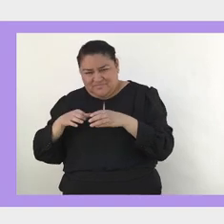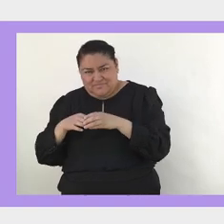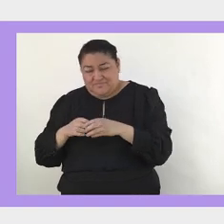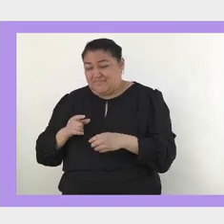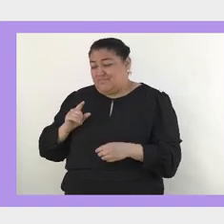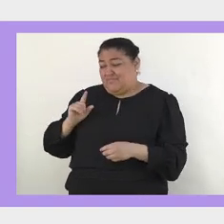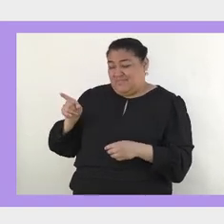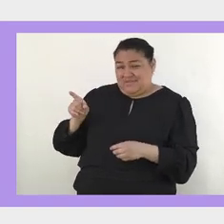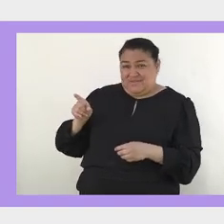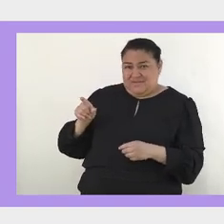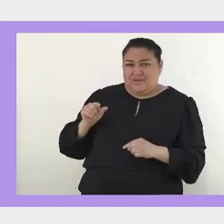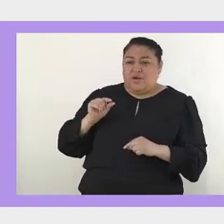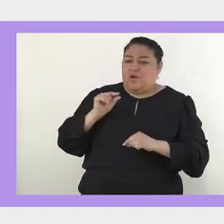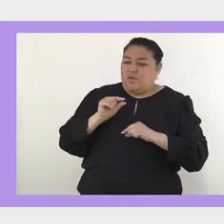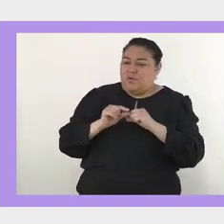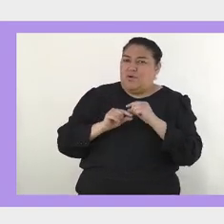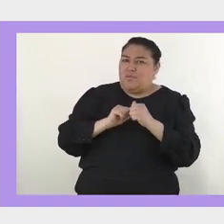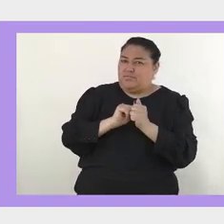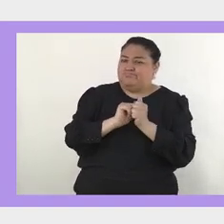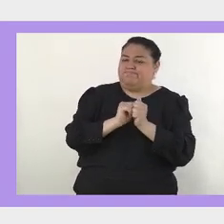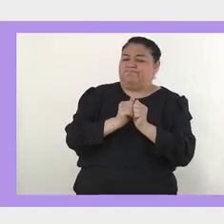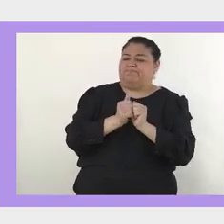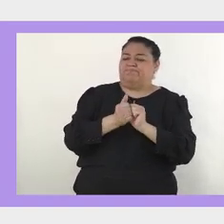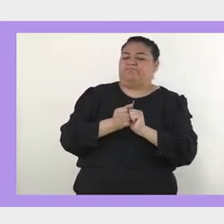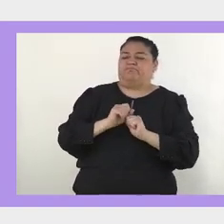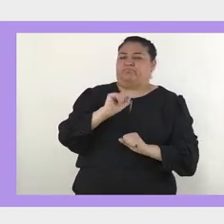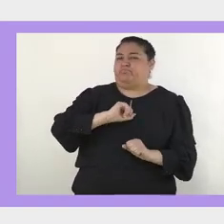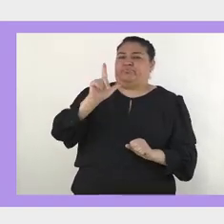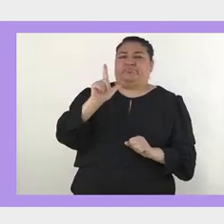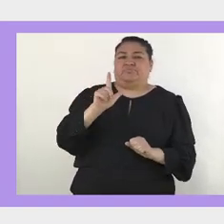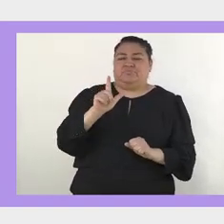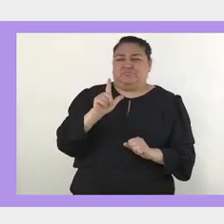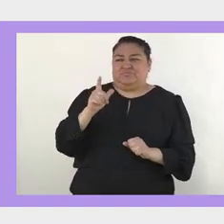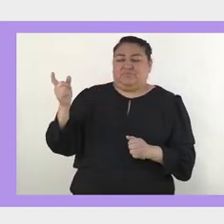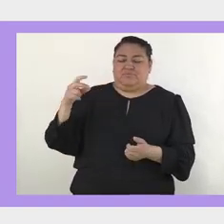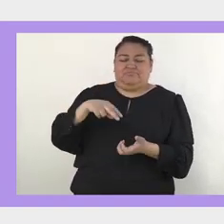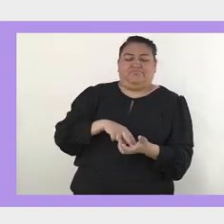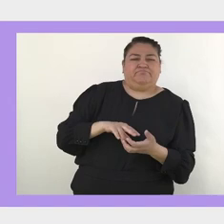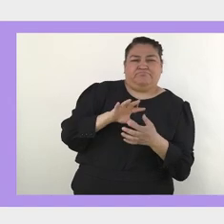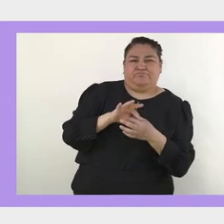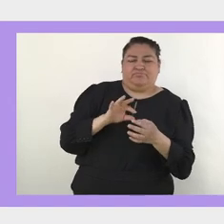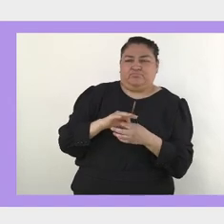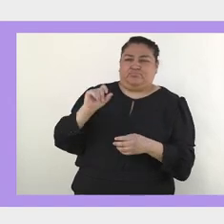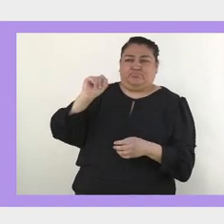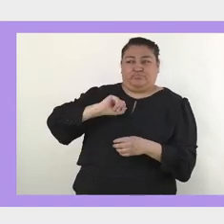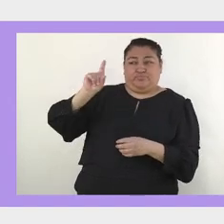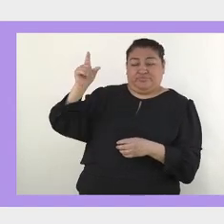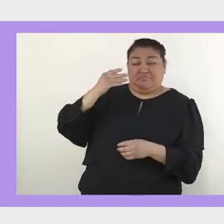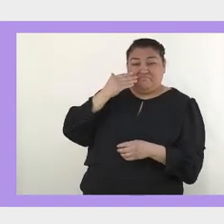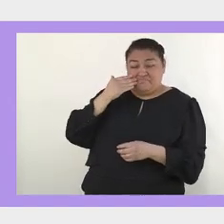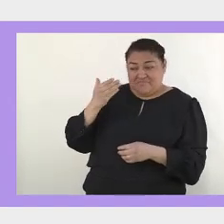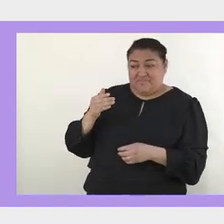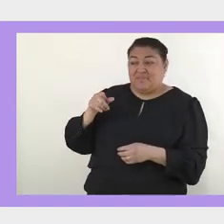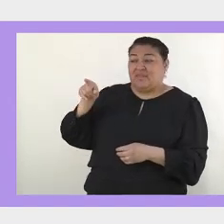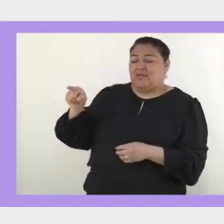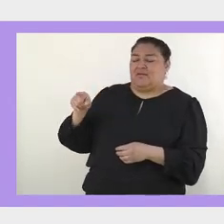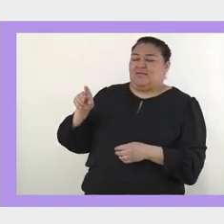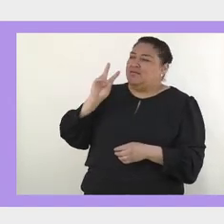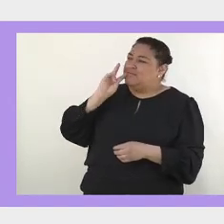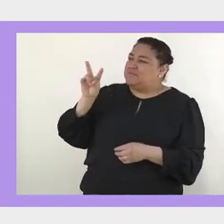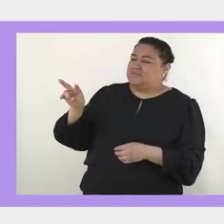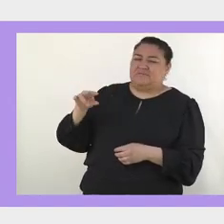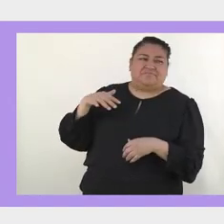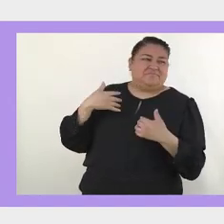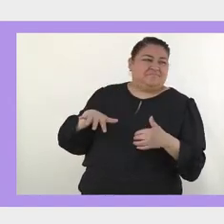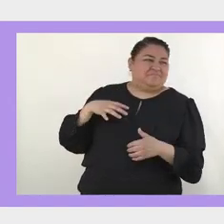zinc se nota que hay profesionalismo lo que haces por eso estás hoy aquí y por eso evidentemente eres un orgullo para